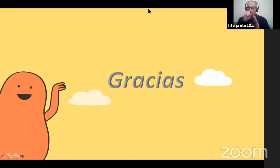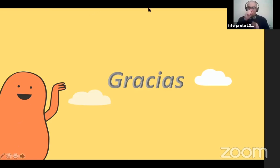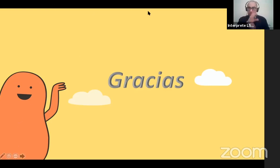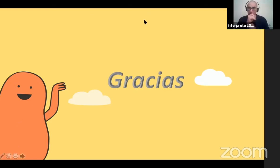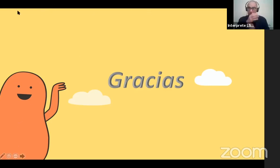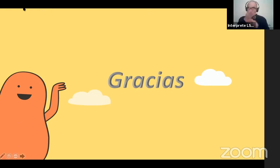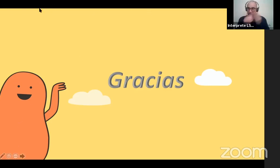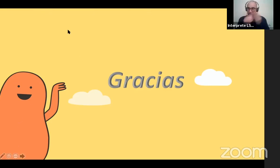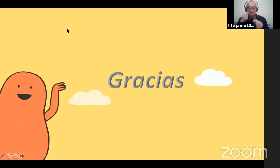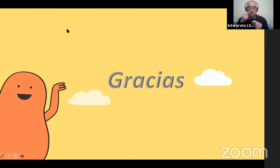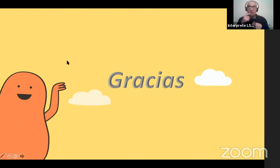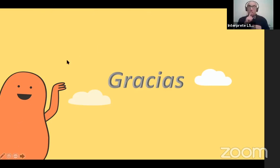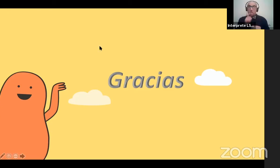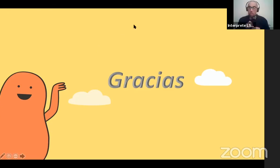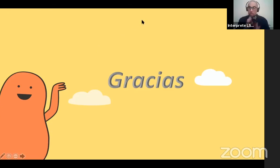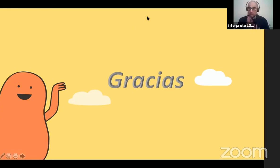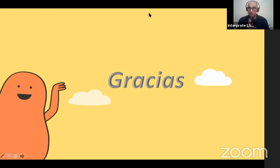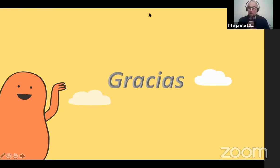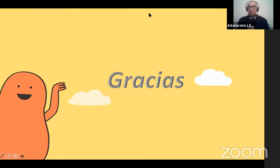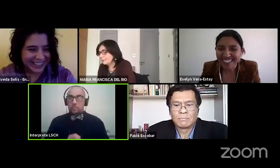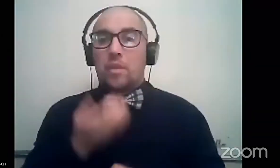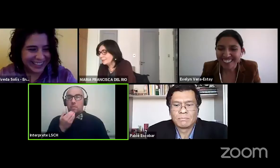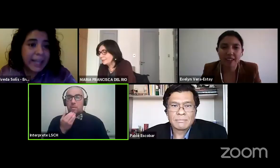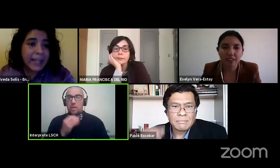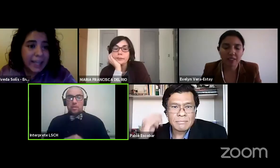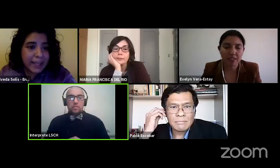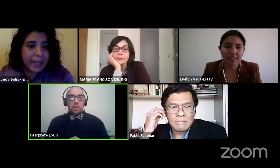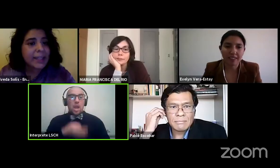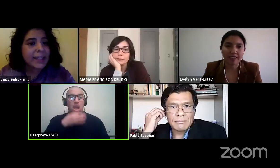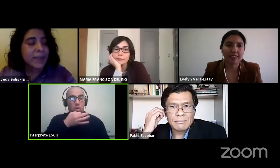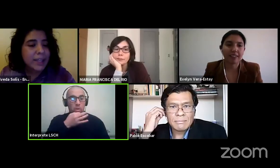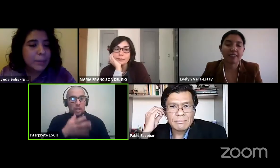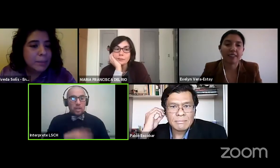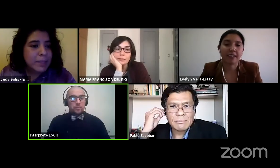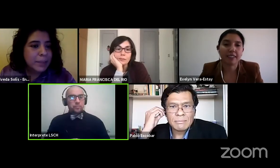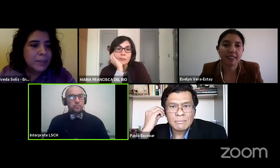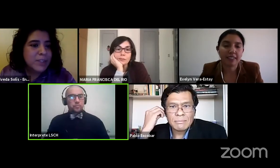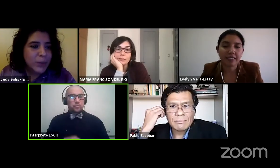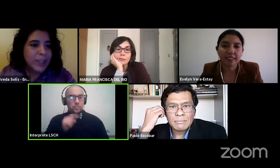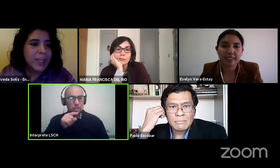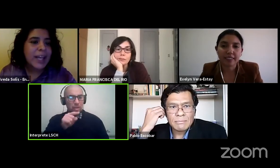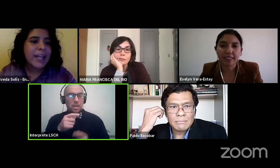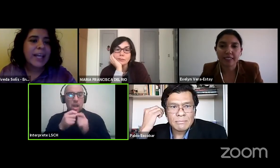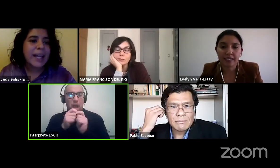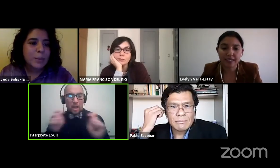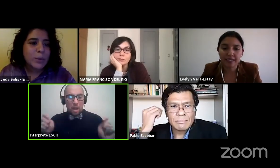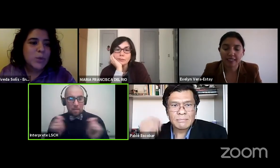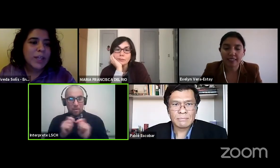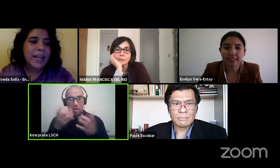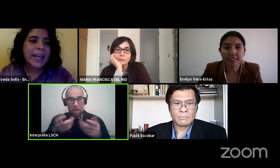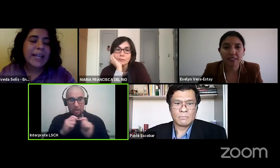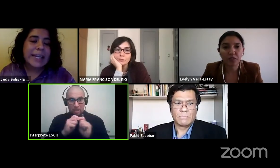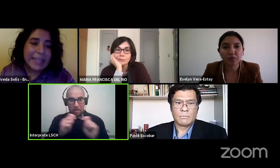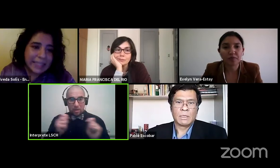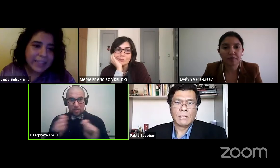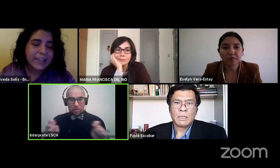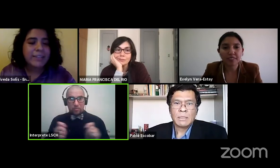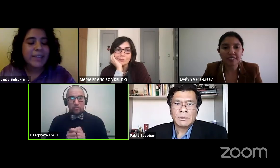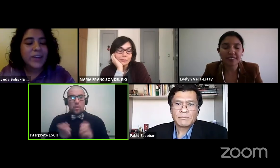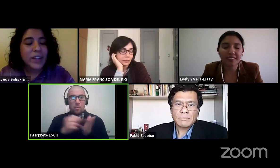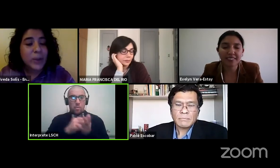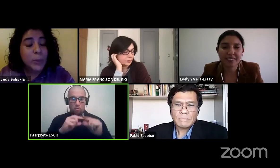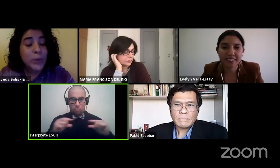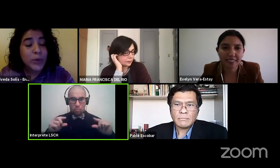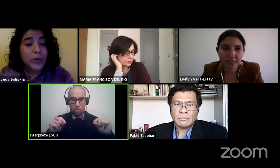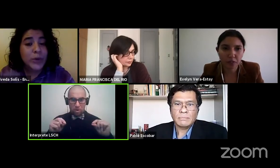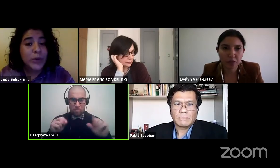preguntitas. Y por mientras contarle que a través de esta misma transmisión dejamos el link del